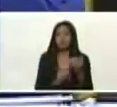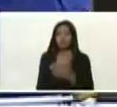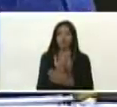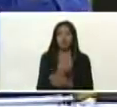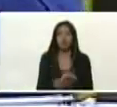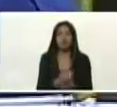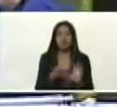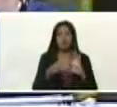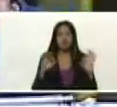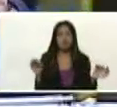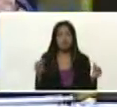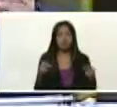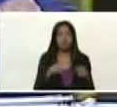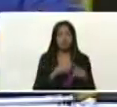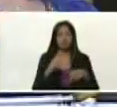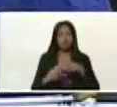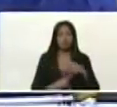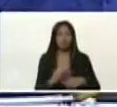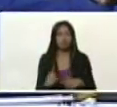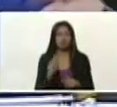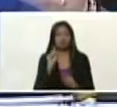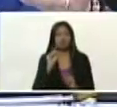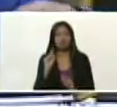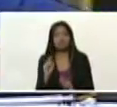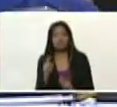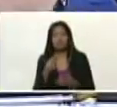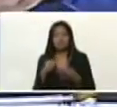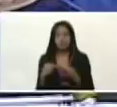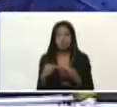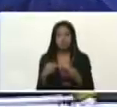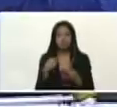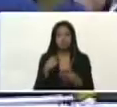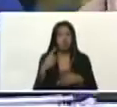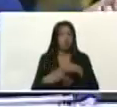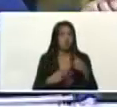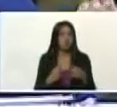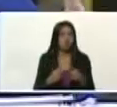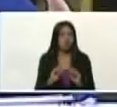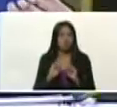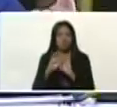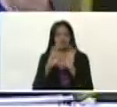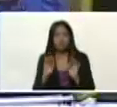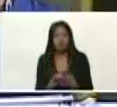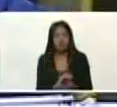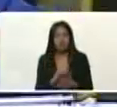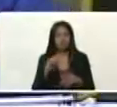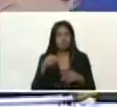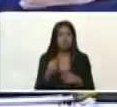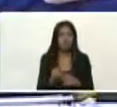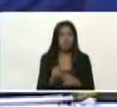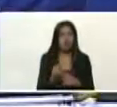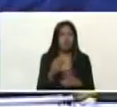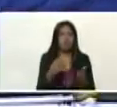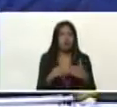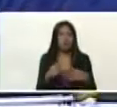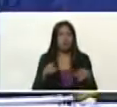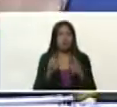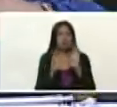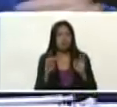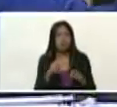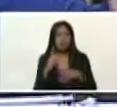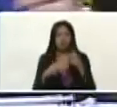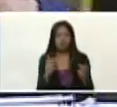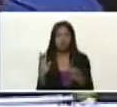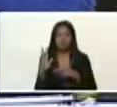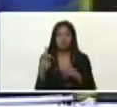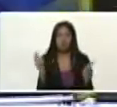llama encadenamiento productivo. Tú necesitas algo y yo lo produzco para ti. Y luego yo necesito algo y tú lo produces o me lo